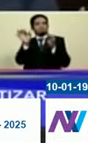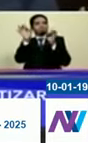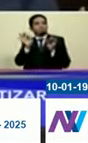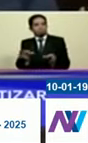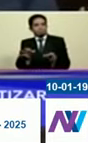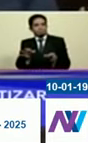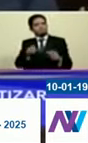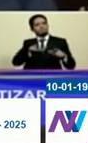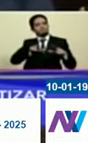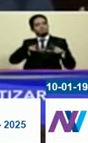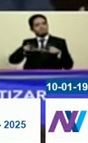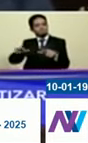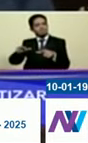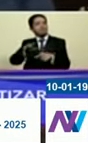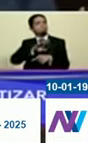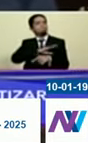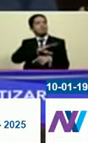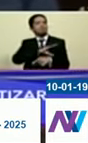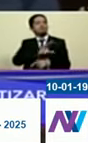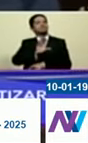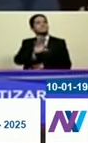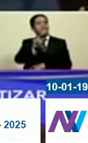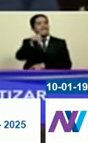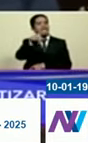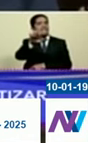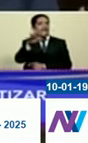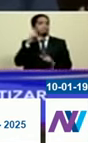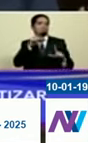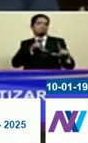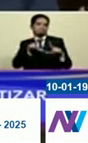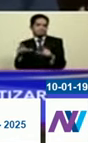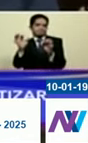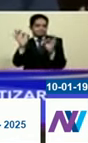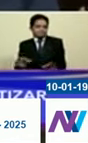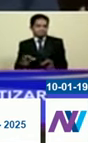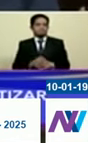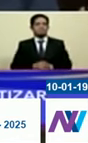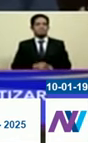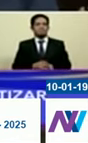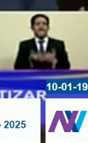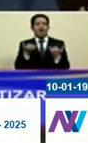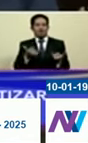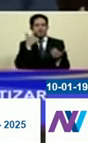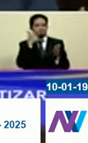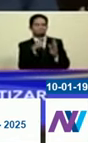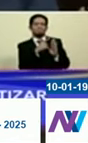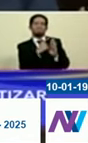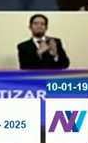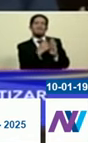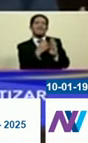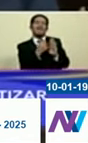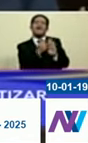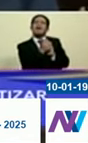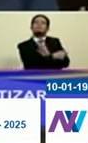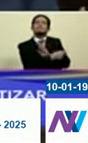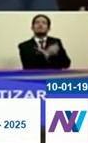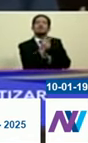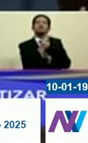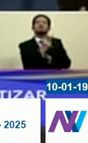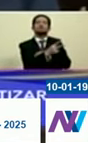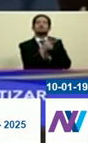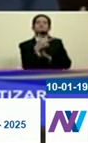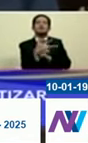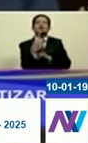de credenciales por parte del Poder Electoral. Ahora bien, el artículo 231 de la Constitución de la